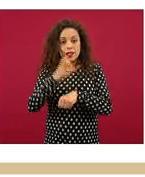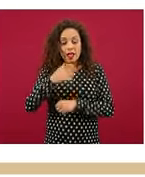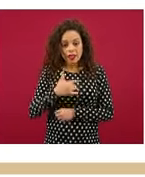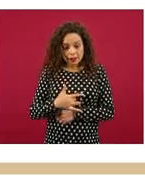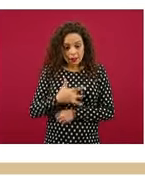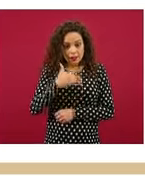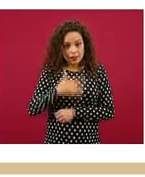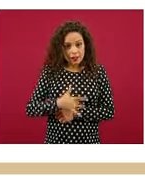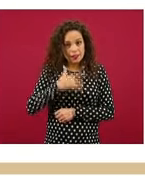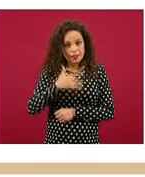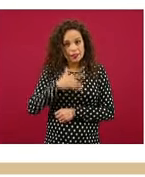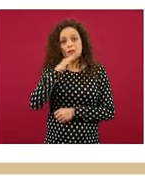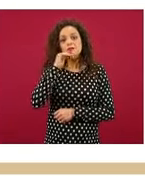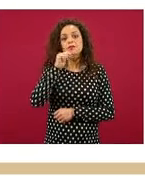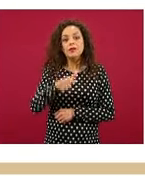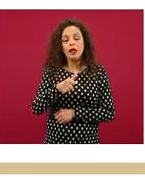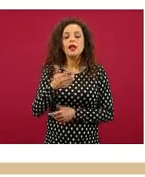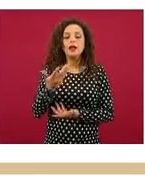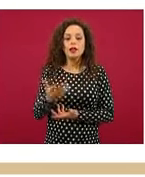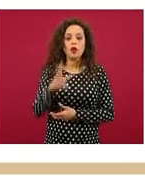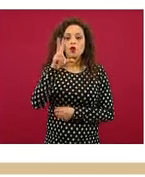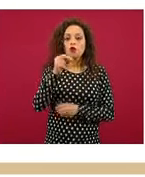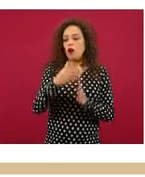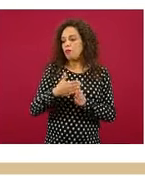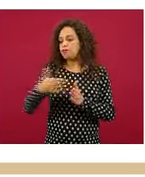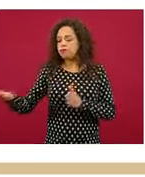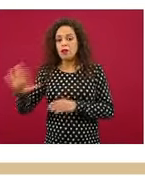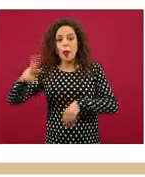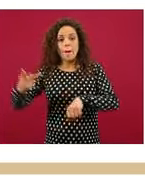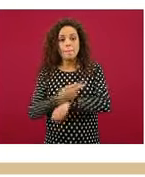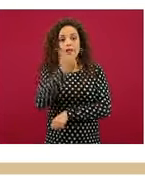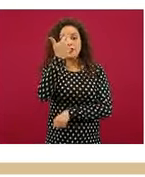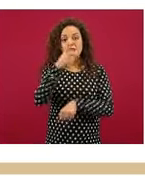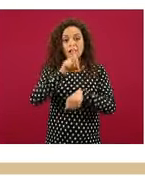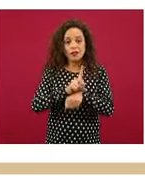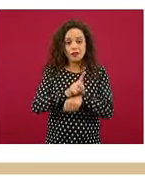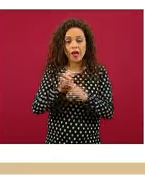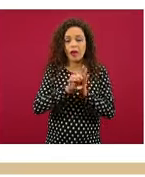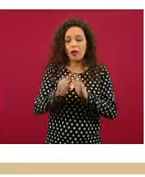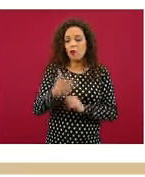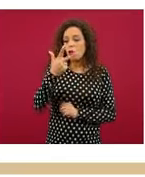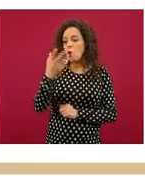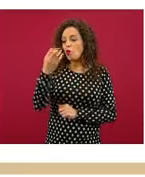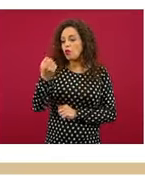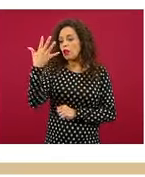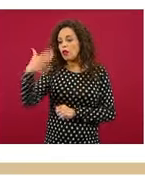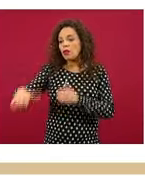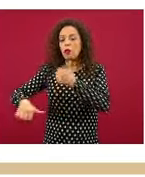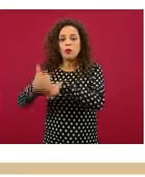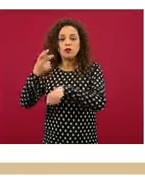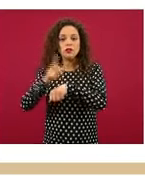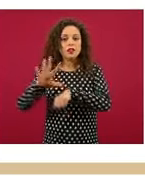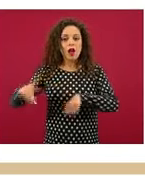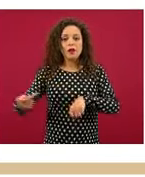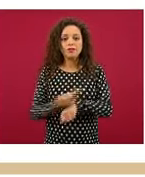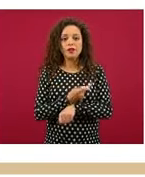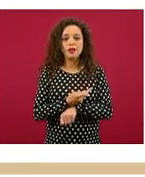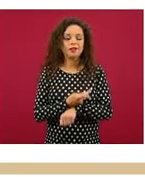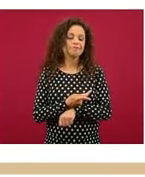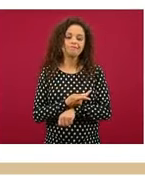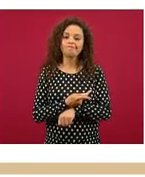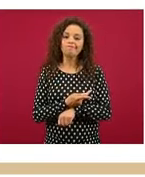con signos y síntomas, y no tenga más de 7 días. Si tengo ya 8, 9, 10, 11 o más días, entonces nuevamente